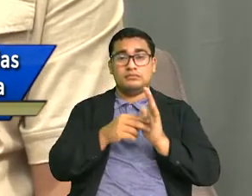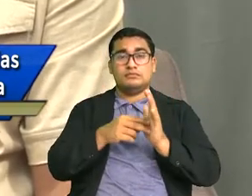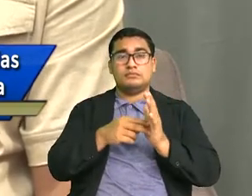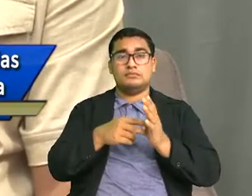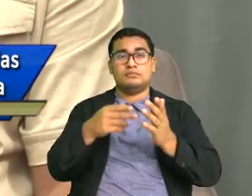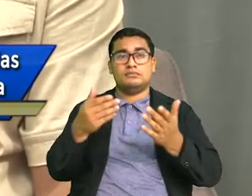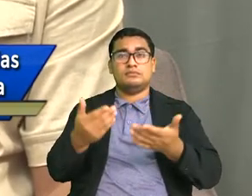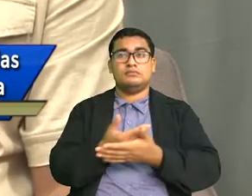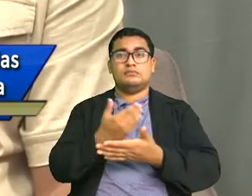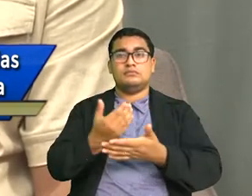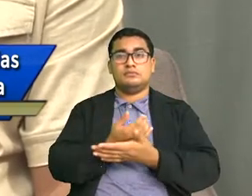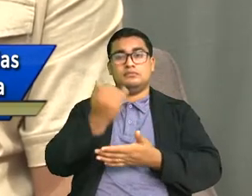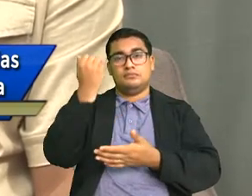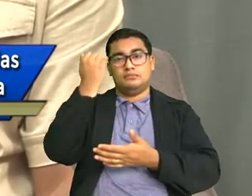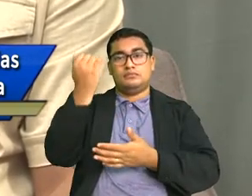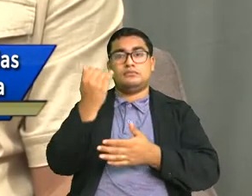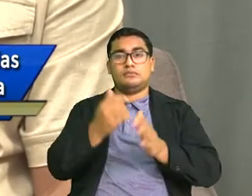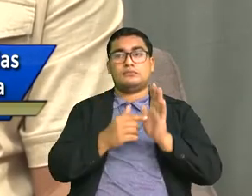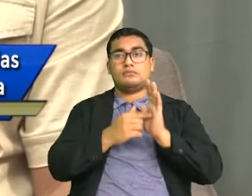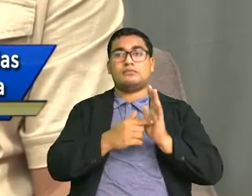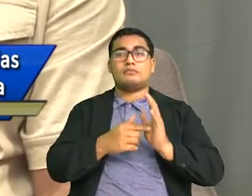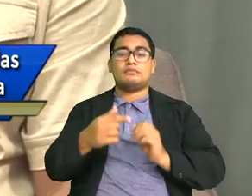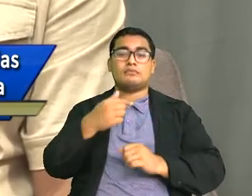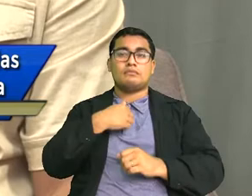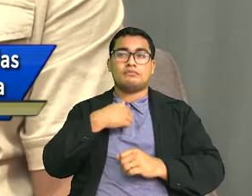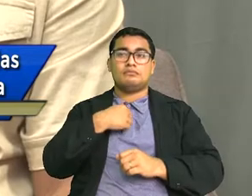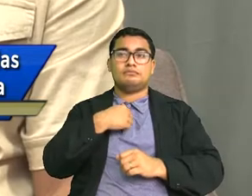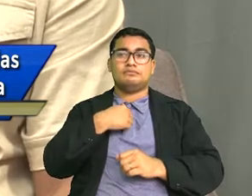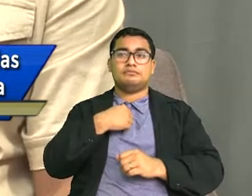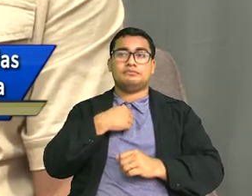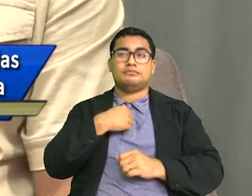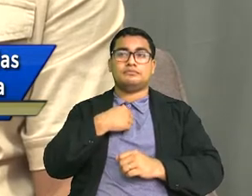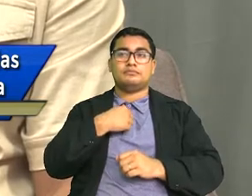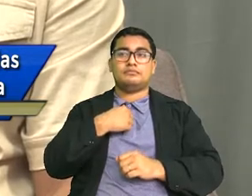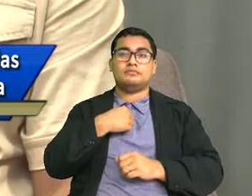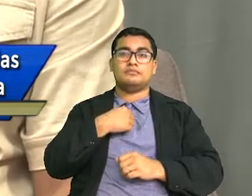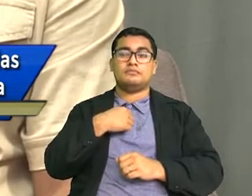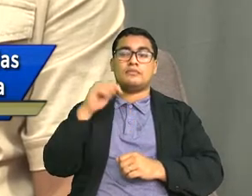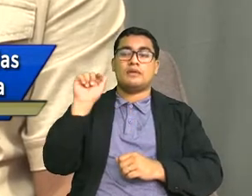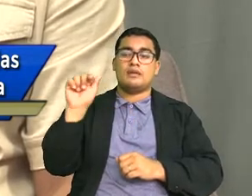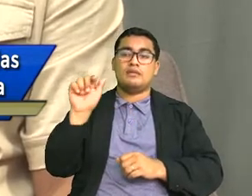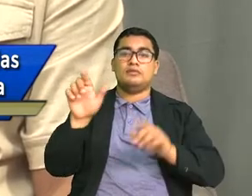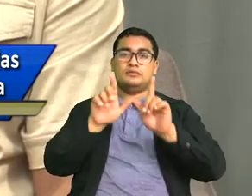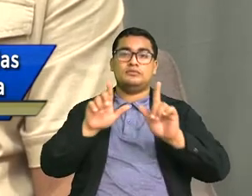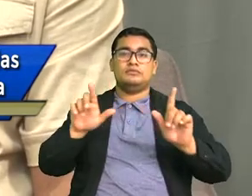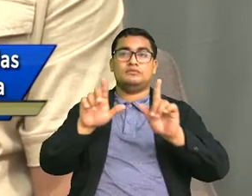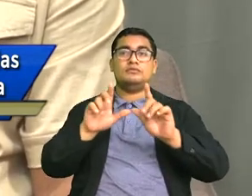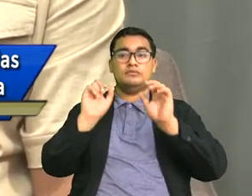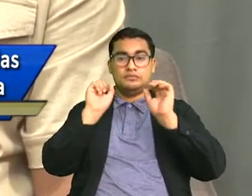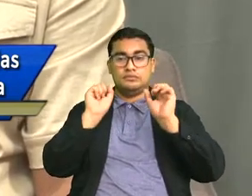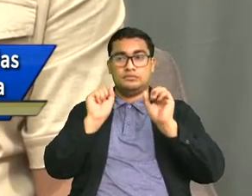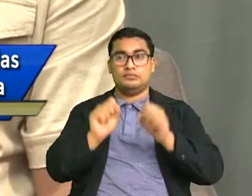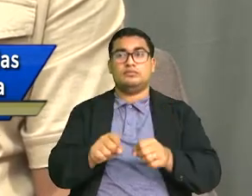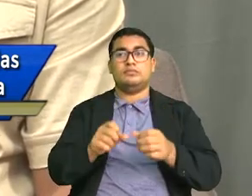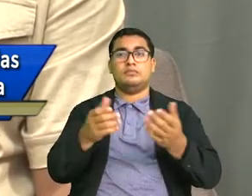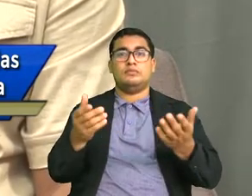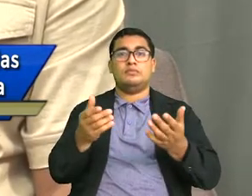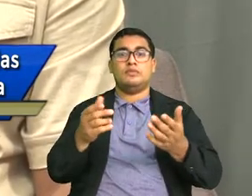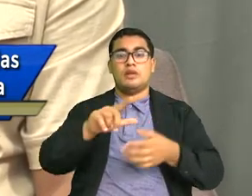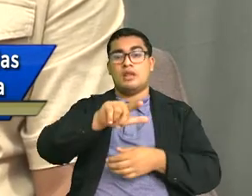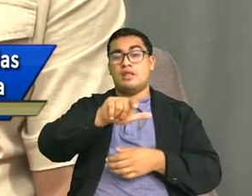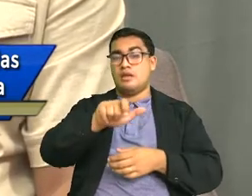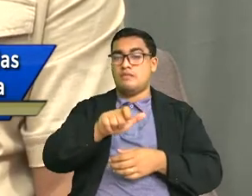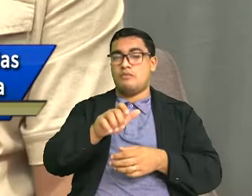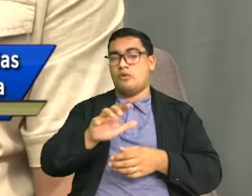es decir si yo tengo las zonas que son tienen potencial productivo para cítricos ticuantepe un